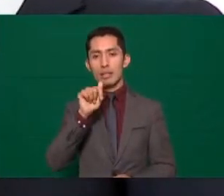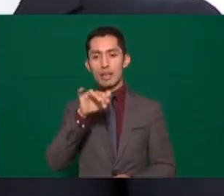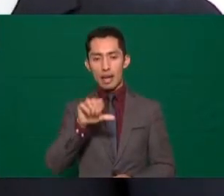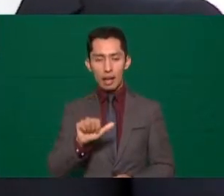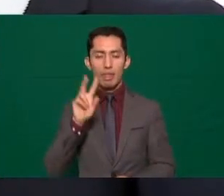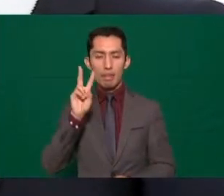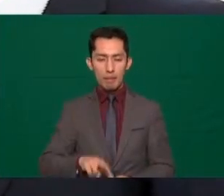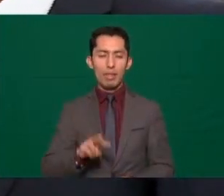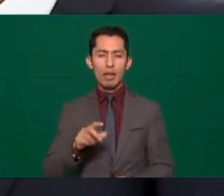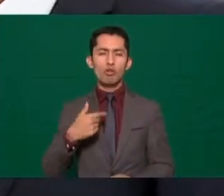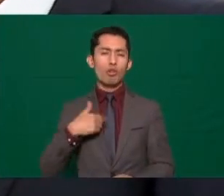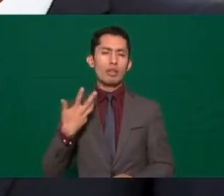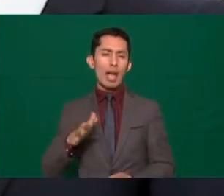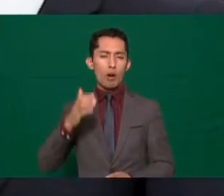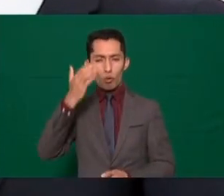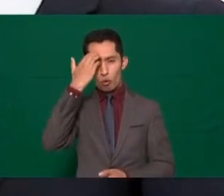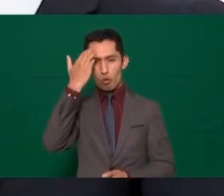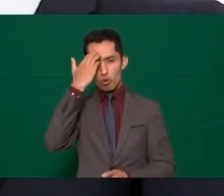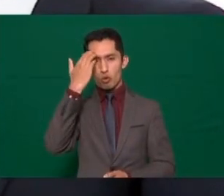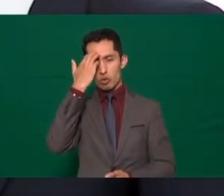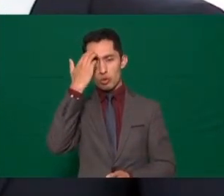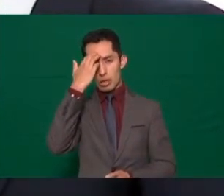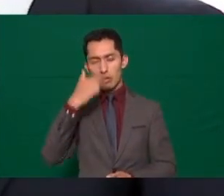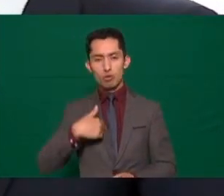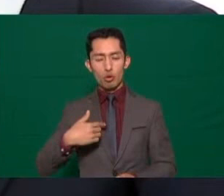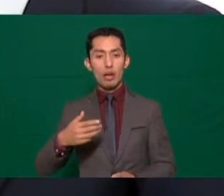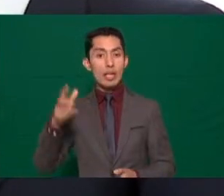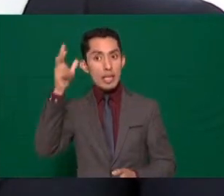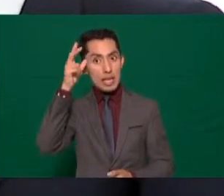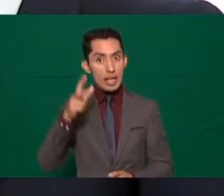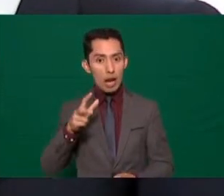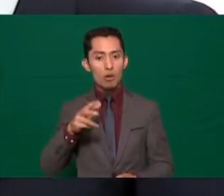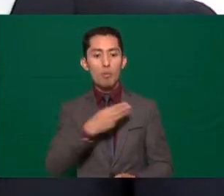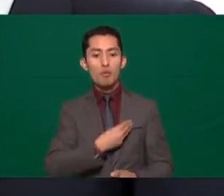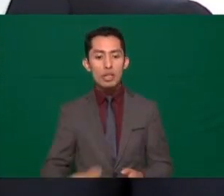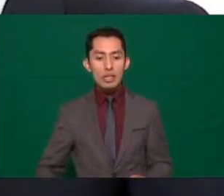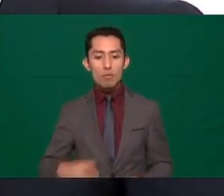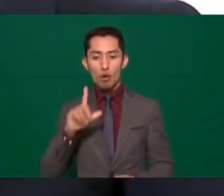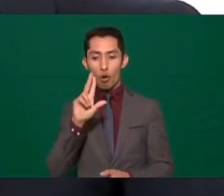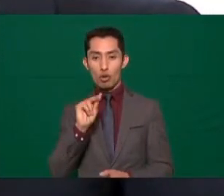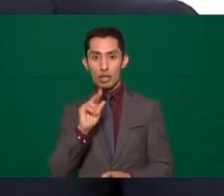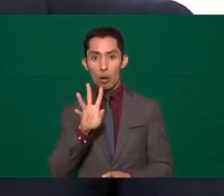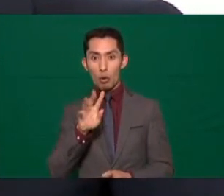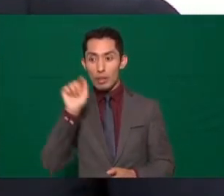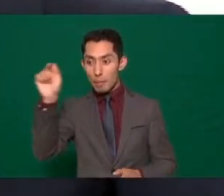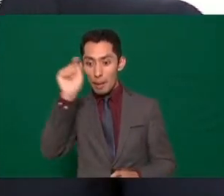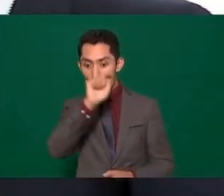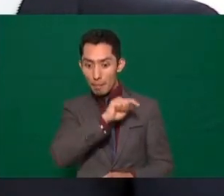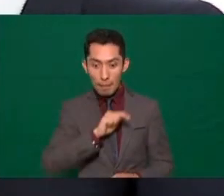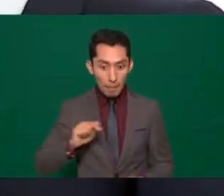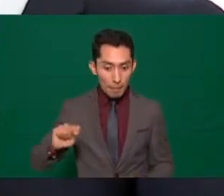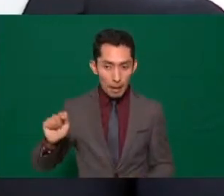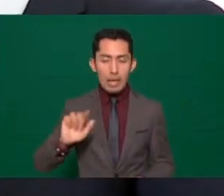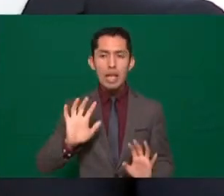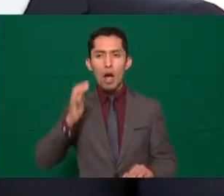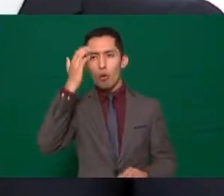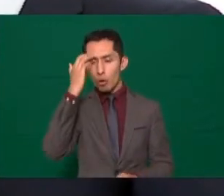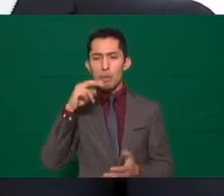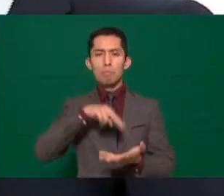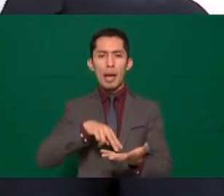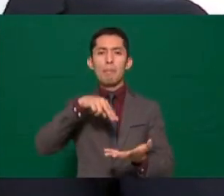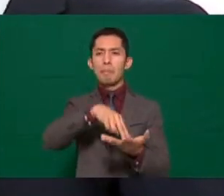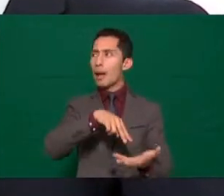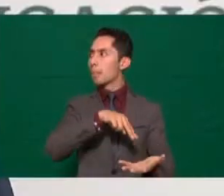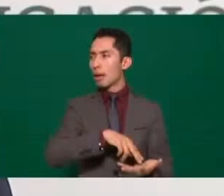enorme de conocer todos los municipios de Hidalgo, los 84 municipios del estado.